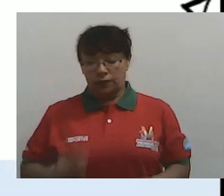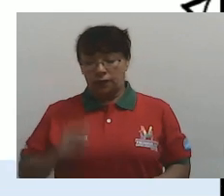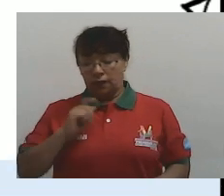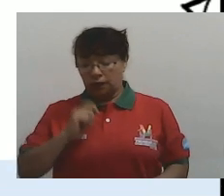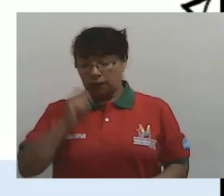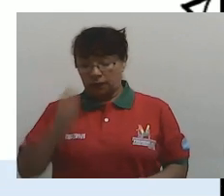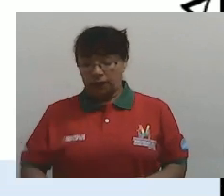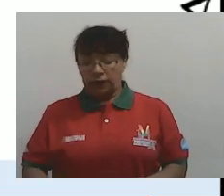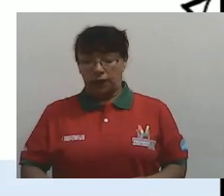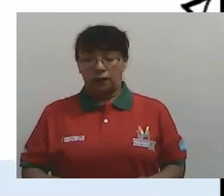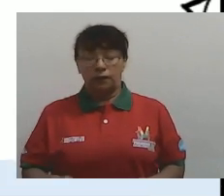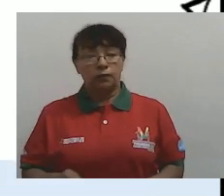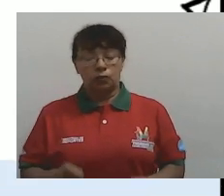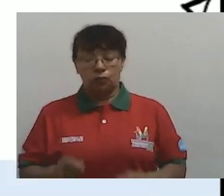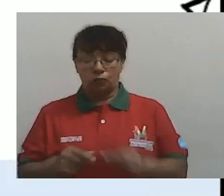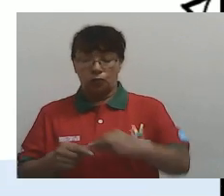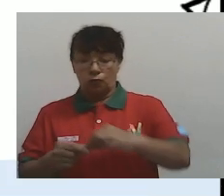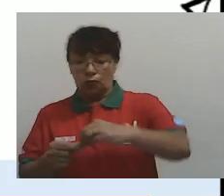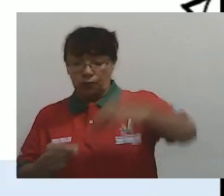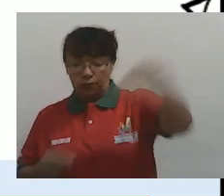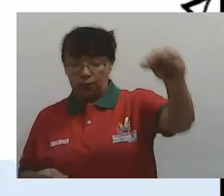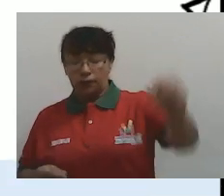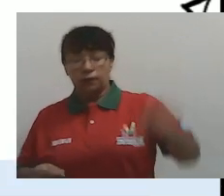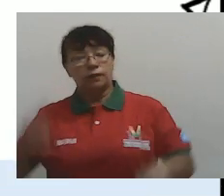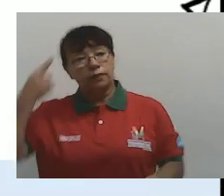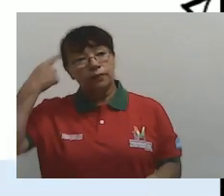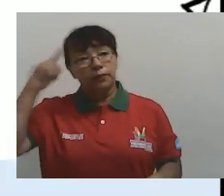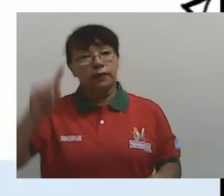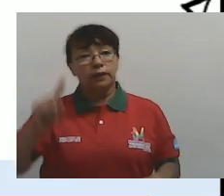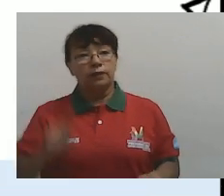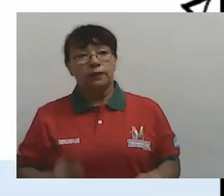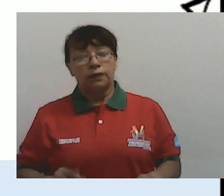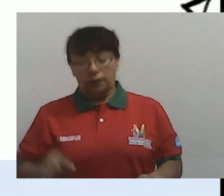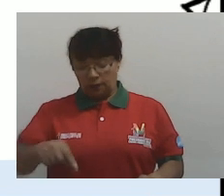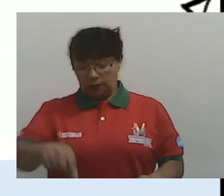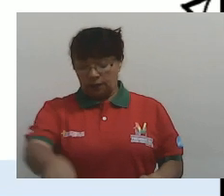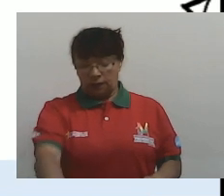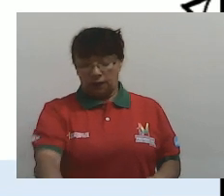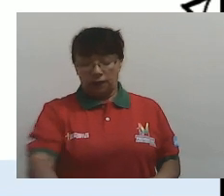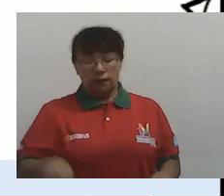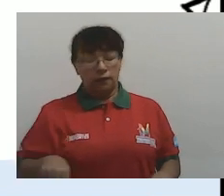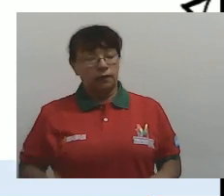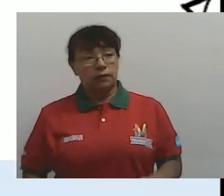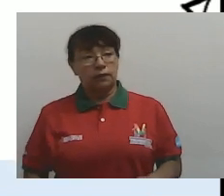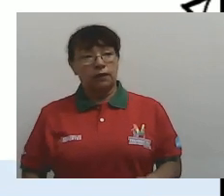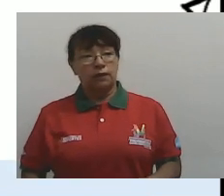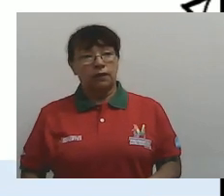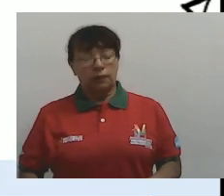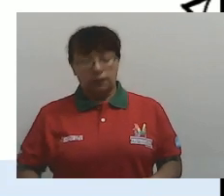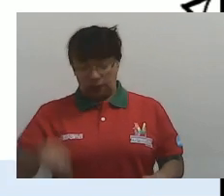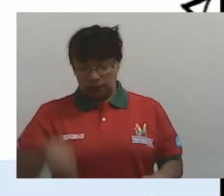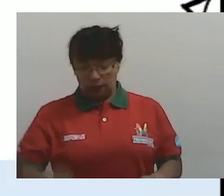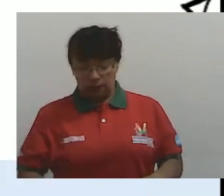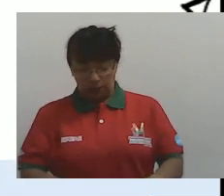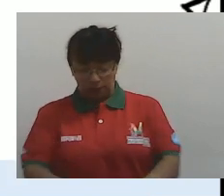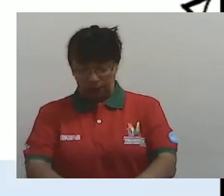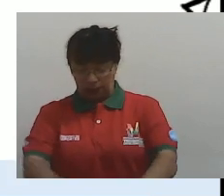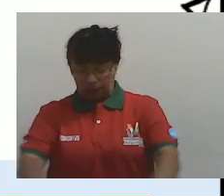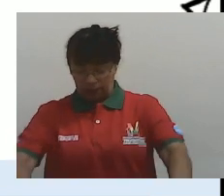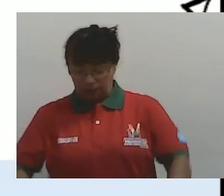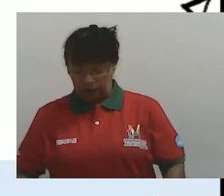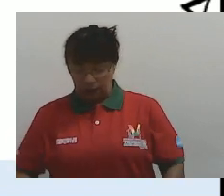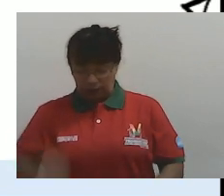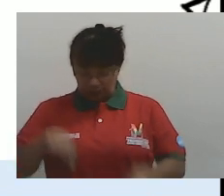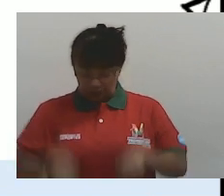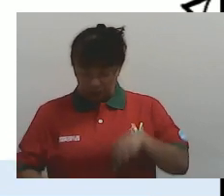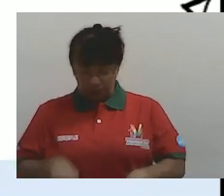una maderita, un palito, para ponerlo exactamente en los talones del niño. Para que